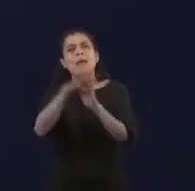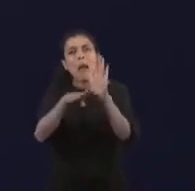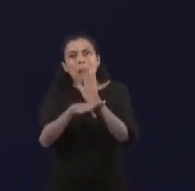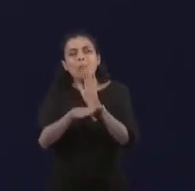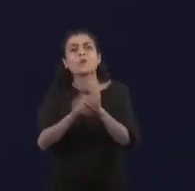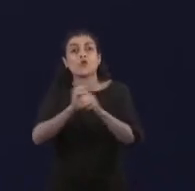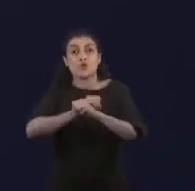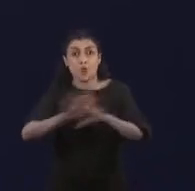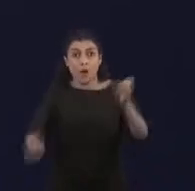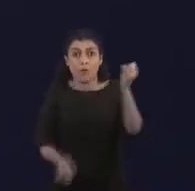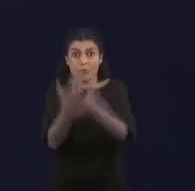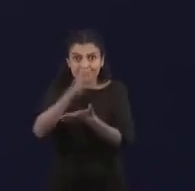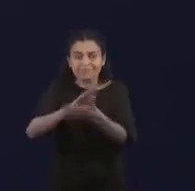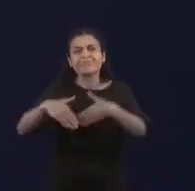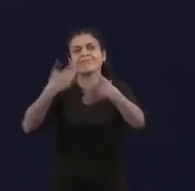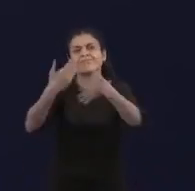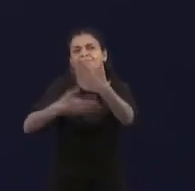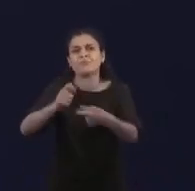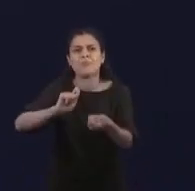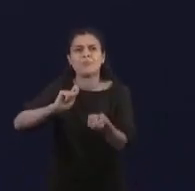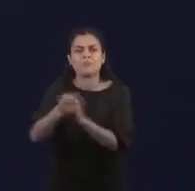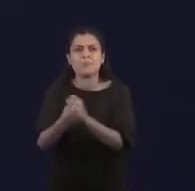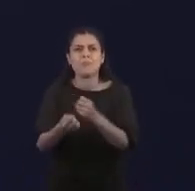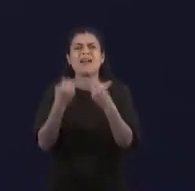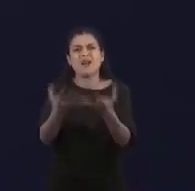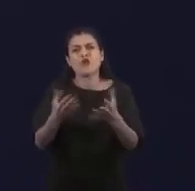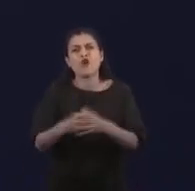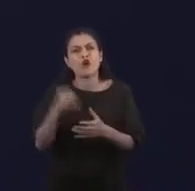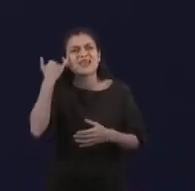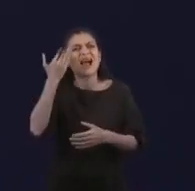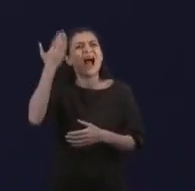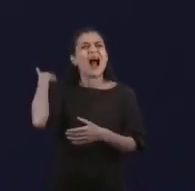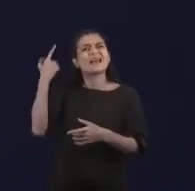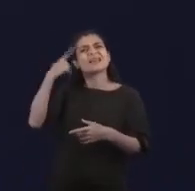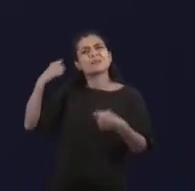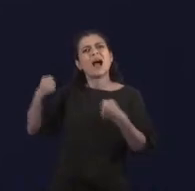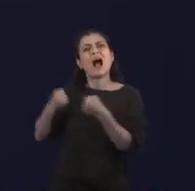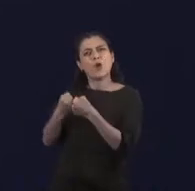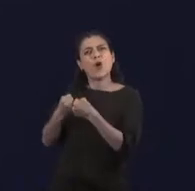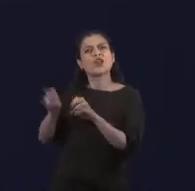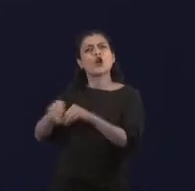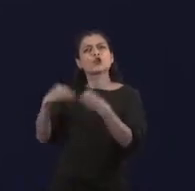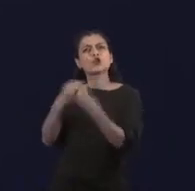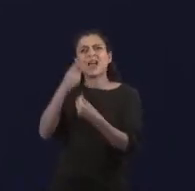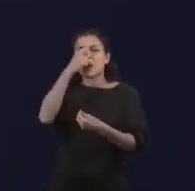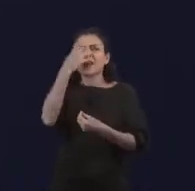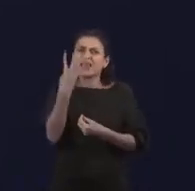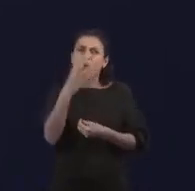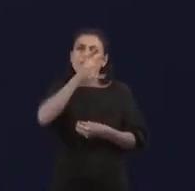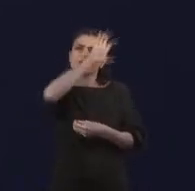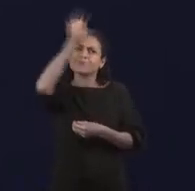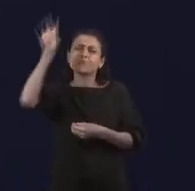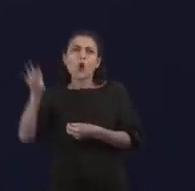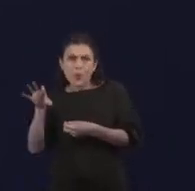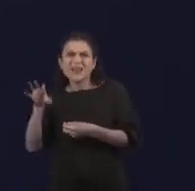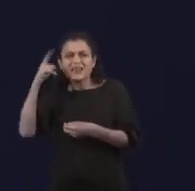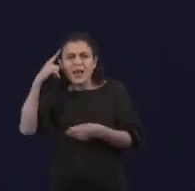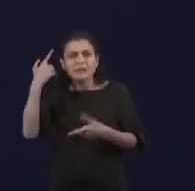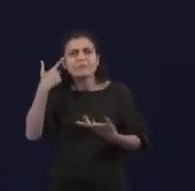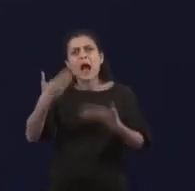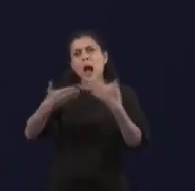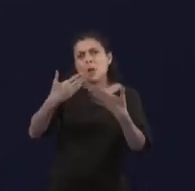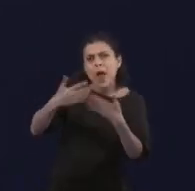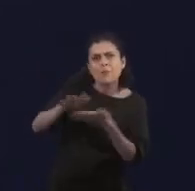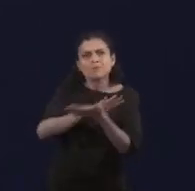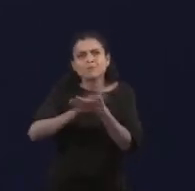tema en el que nos hemos puesto de acuerdo con los 24 representantes de la educación de cada una de las provincias y de la Ciudad de